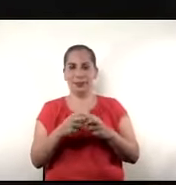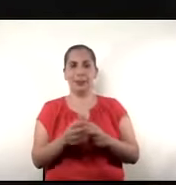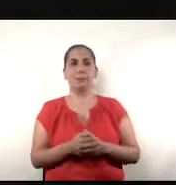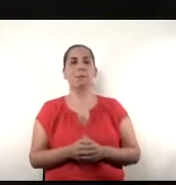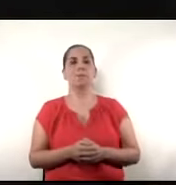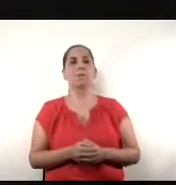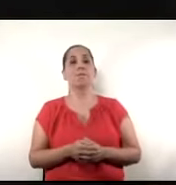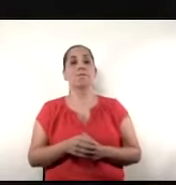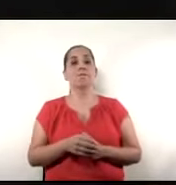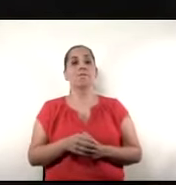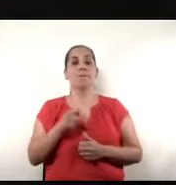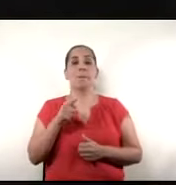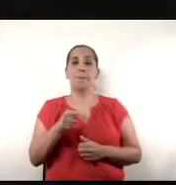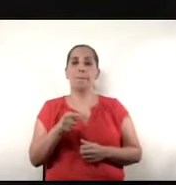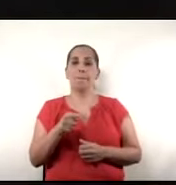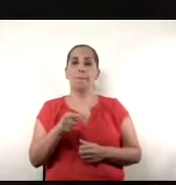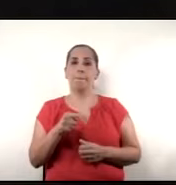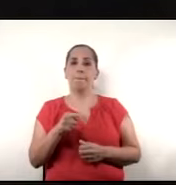Este proceso